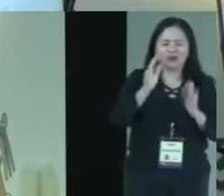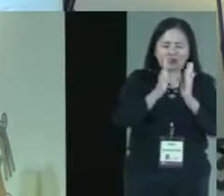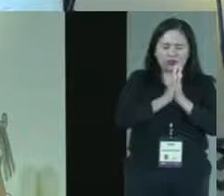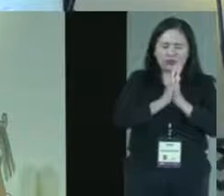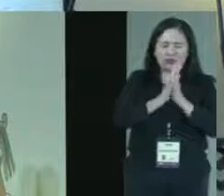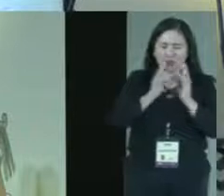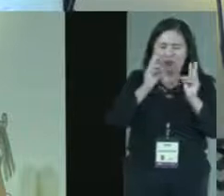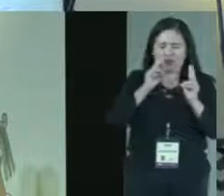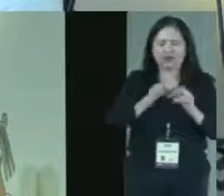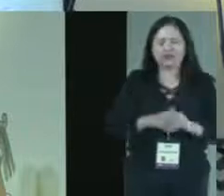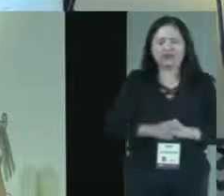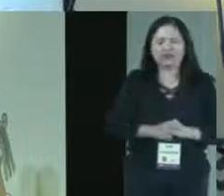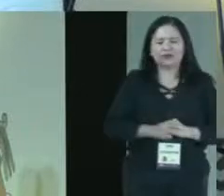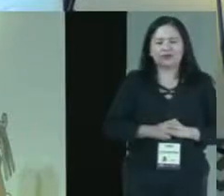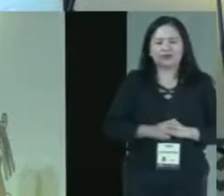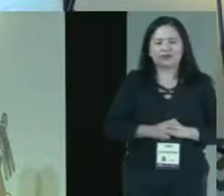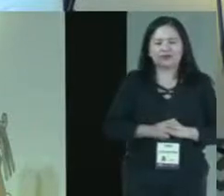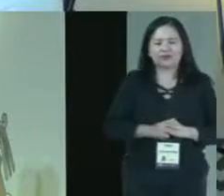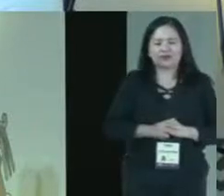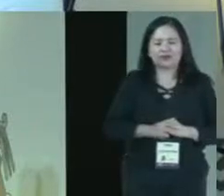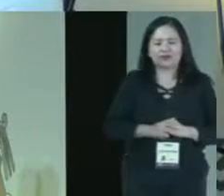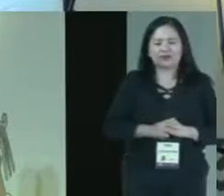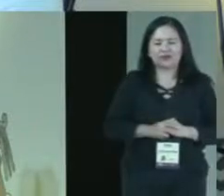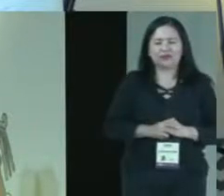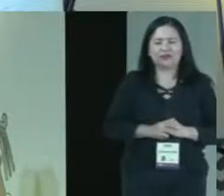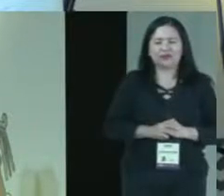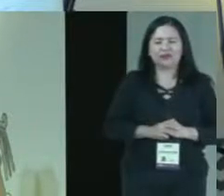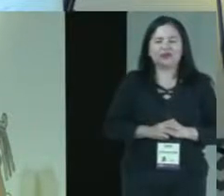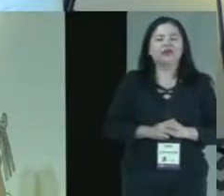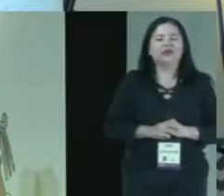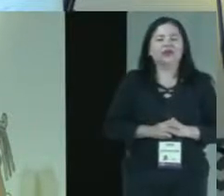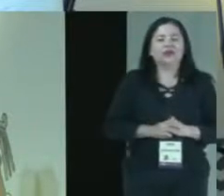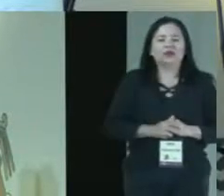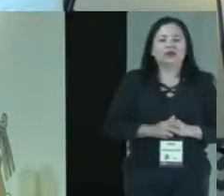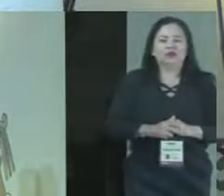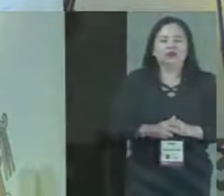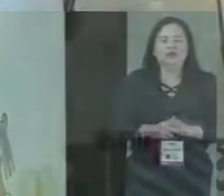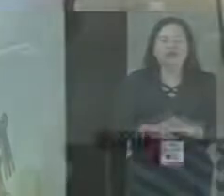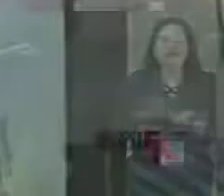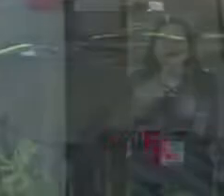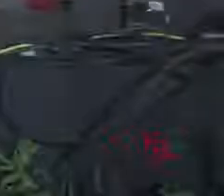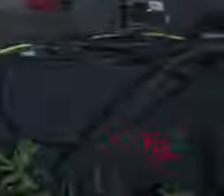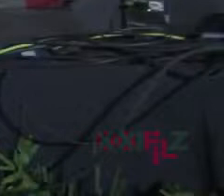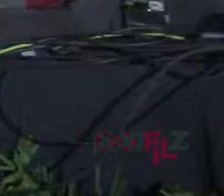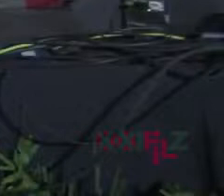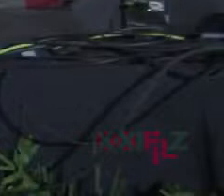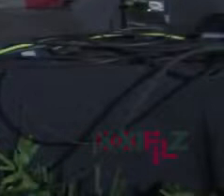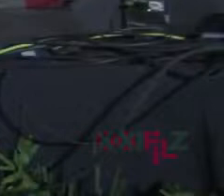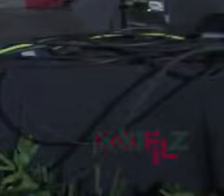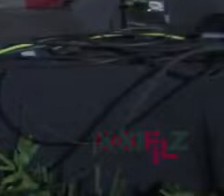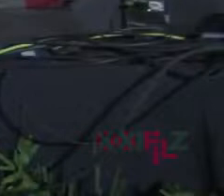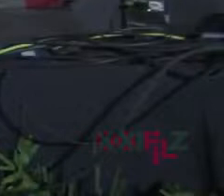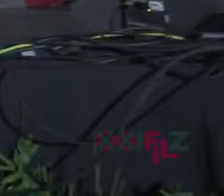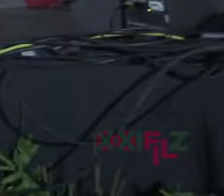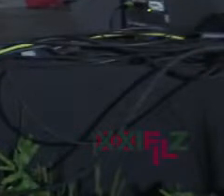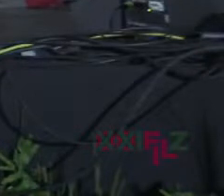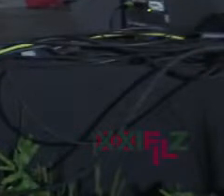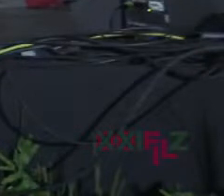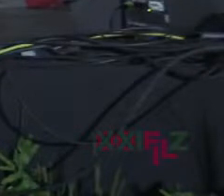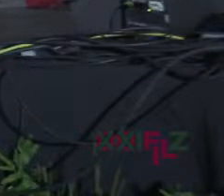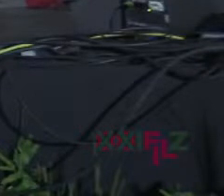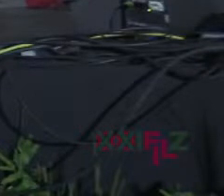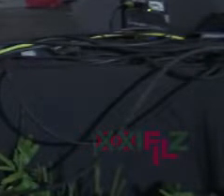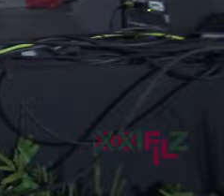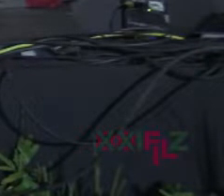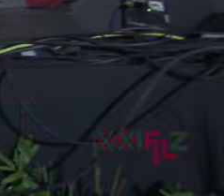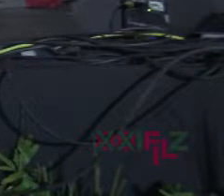mencionar. La migración de los estudios del trabajo que refiero, lo puede también uno estudiar y seguir por la migración